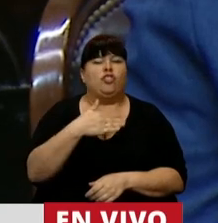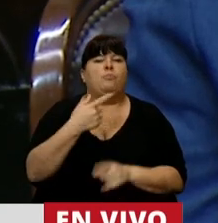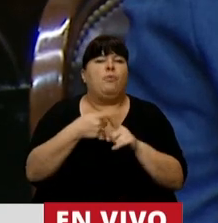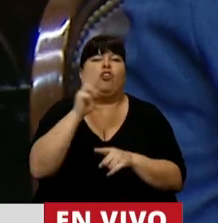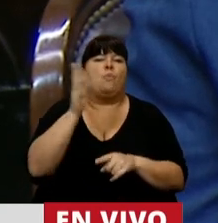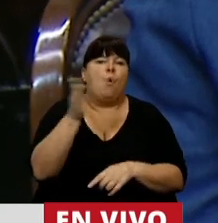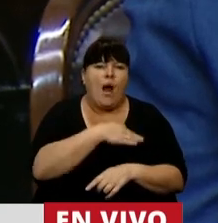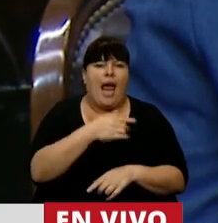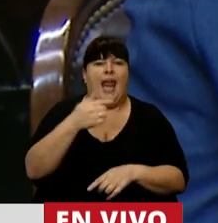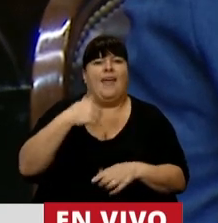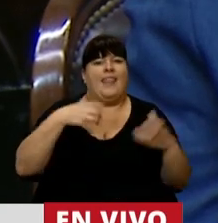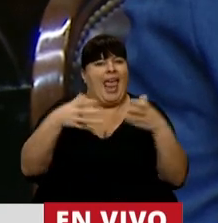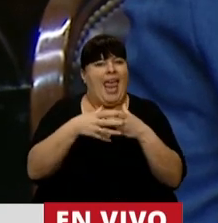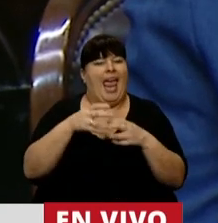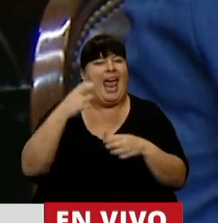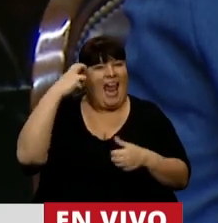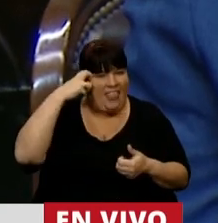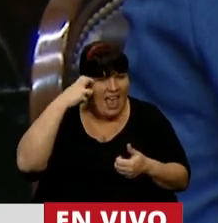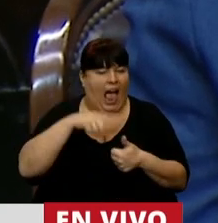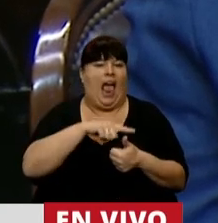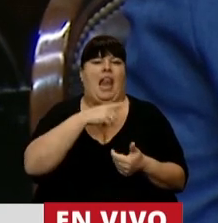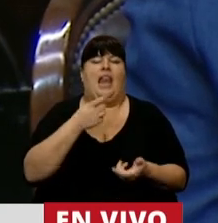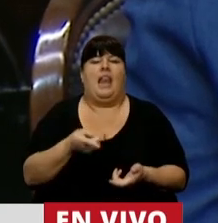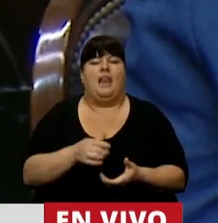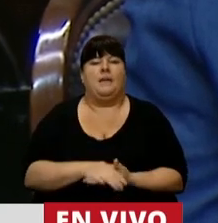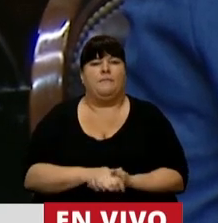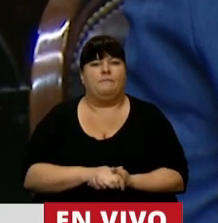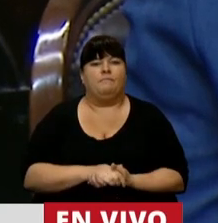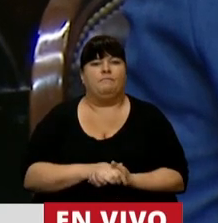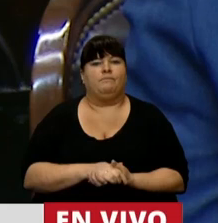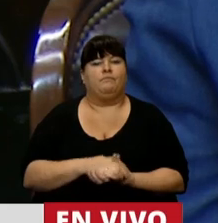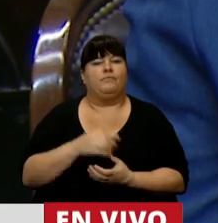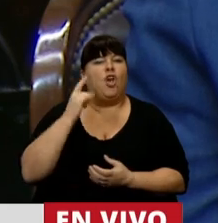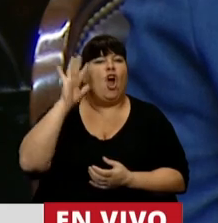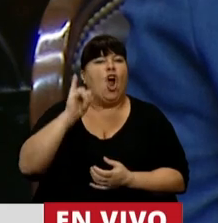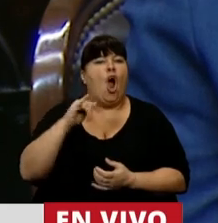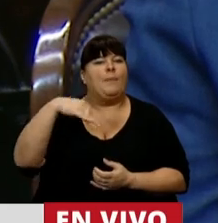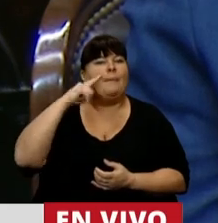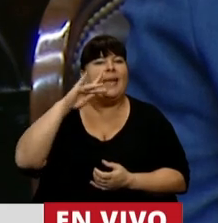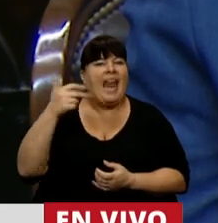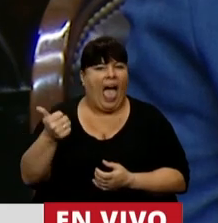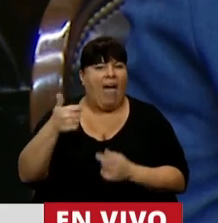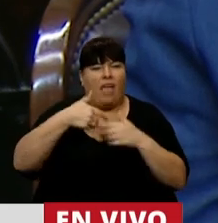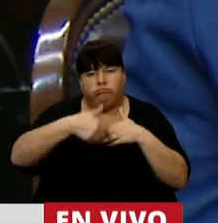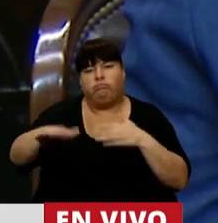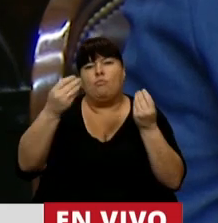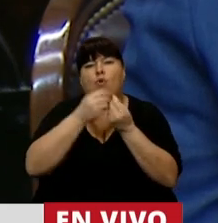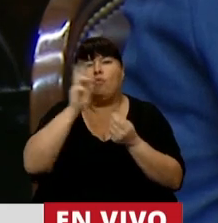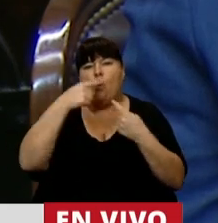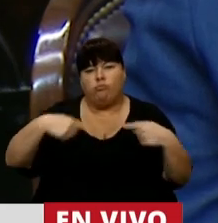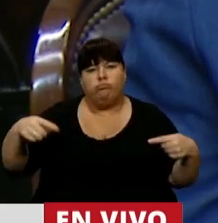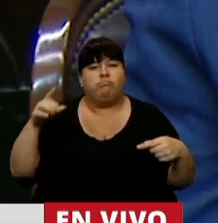aquellas mujeres, por las de mi partido, la Unión Cívica Radical, de Florentina Gómez Miranda en adelante, y muchas